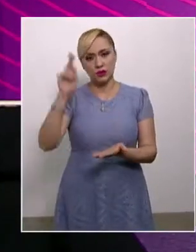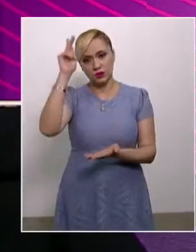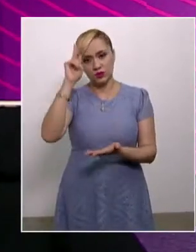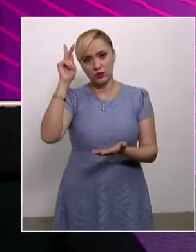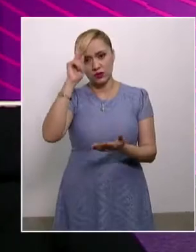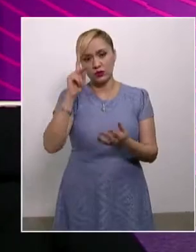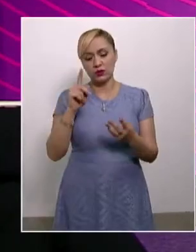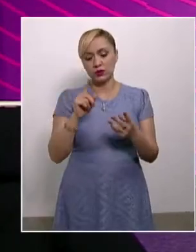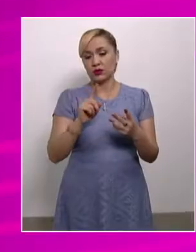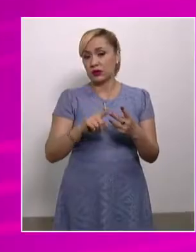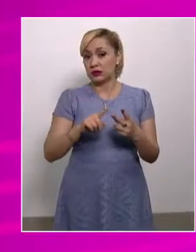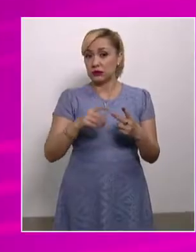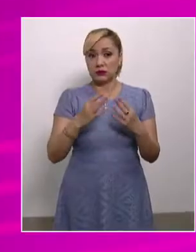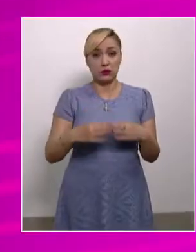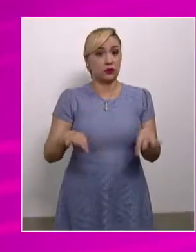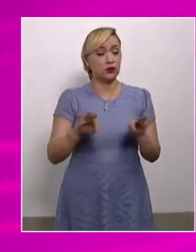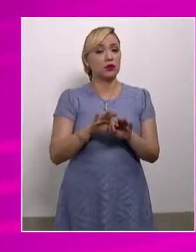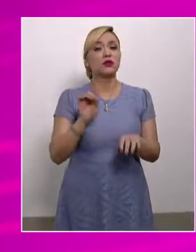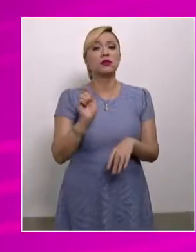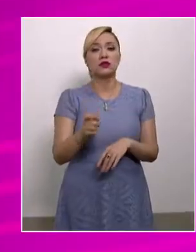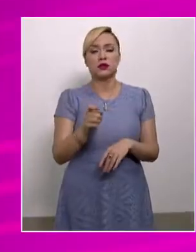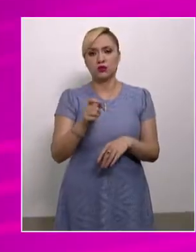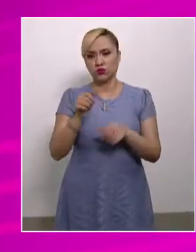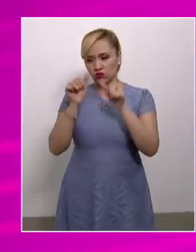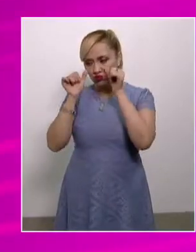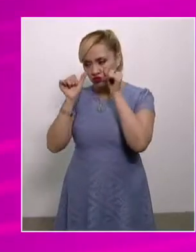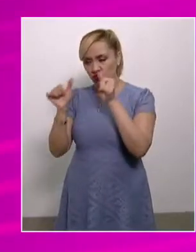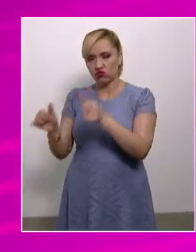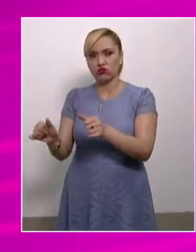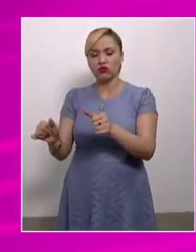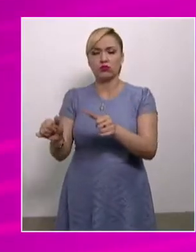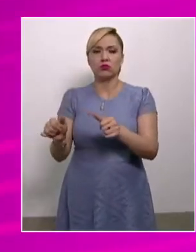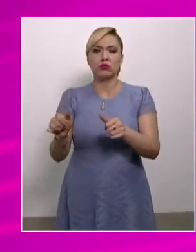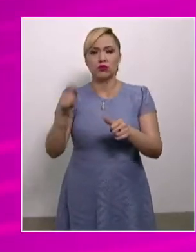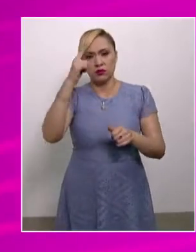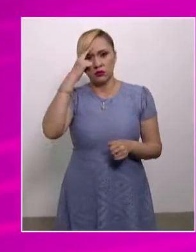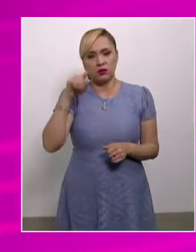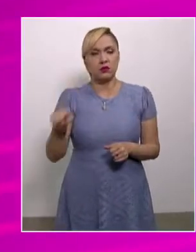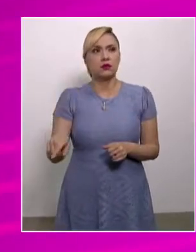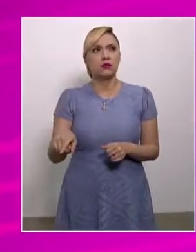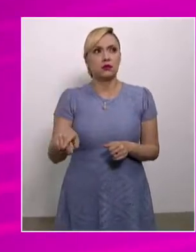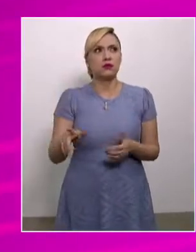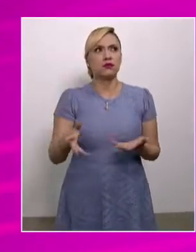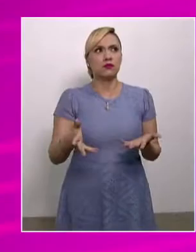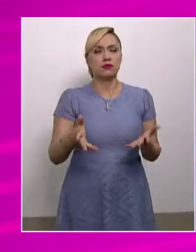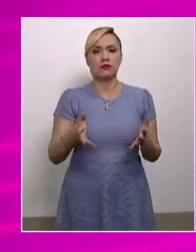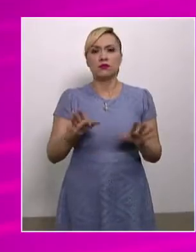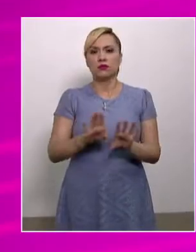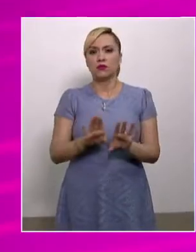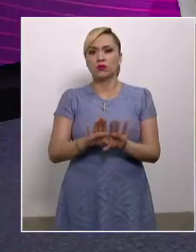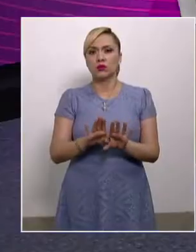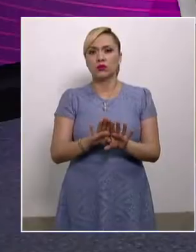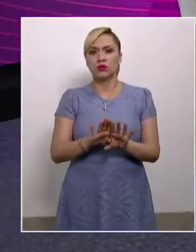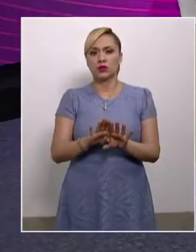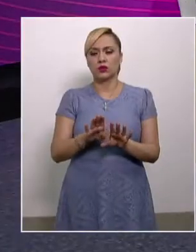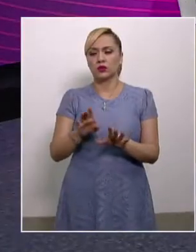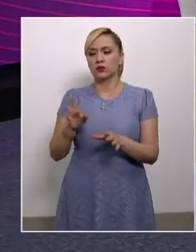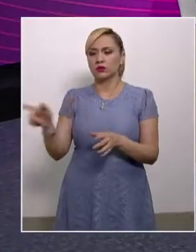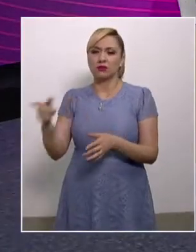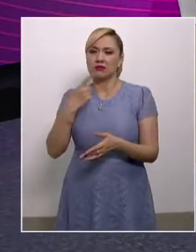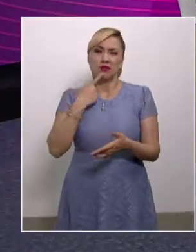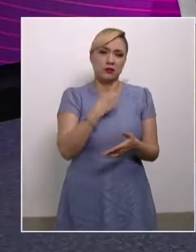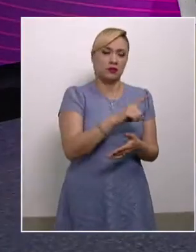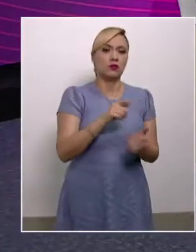para poder darles también un servicio que les permita estar dando seguimiento a sus procesos jurídicos, y